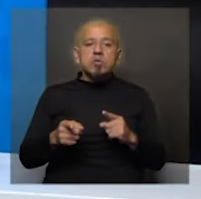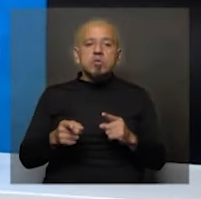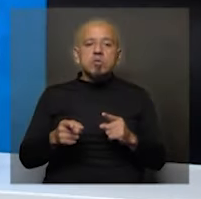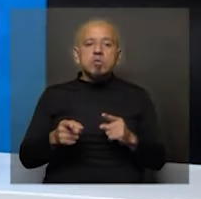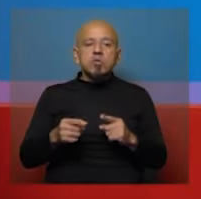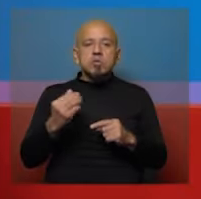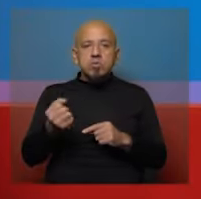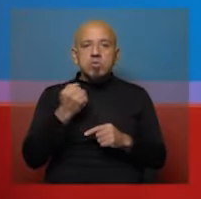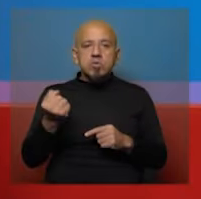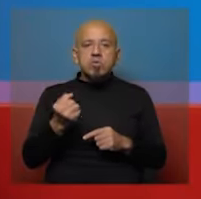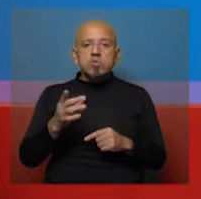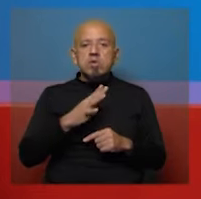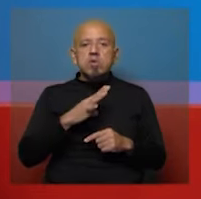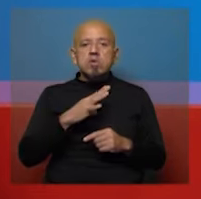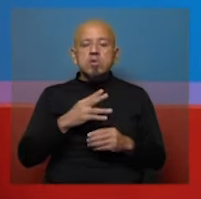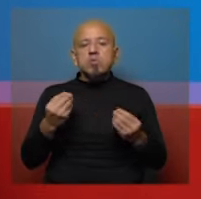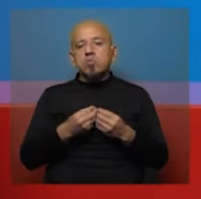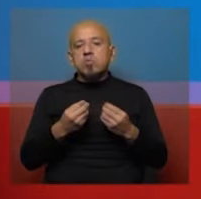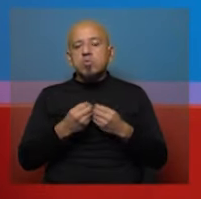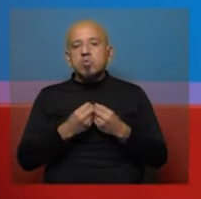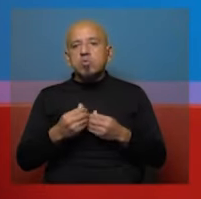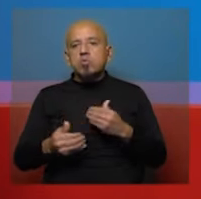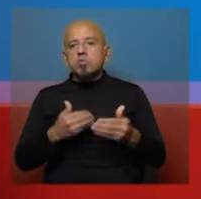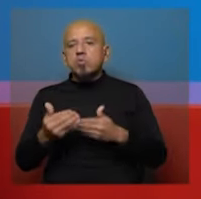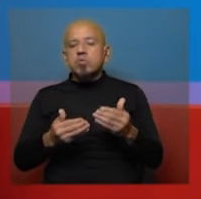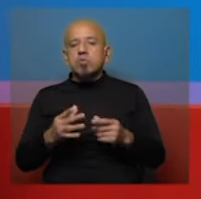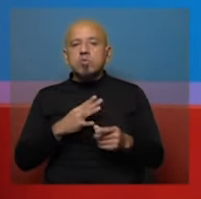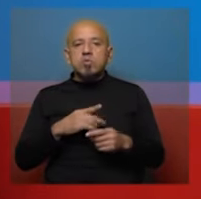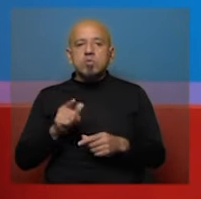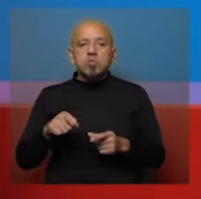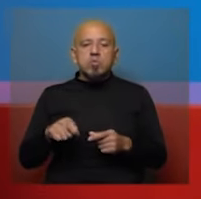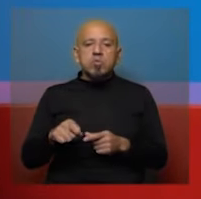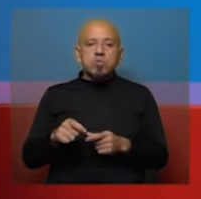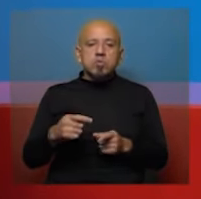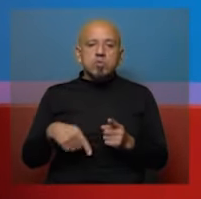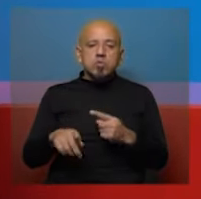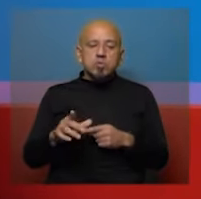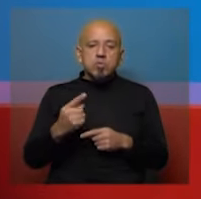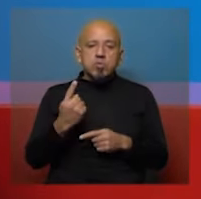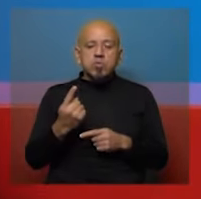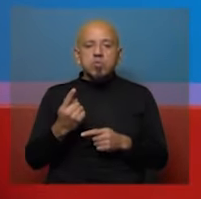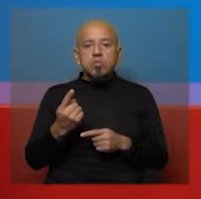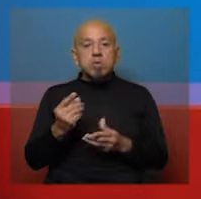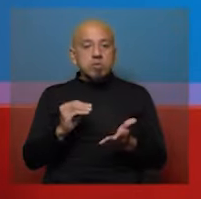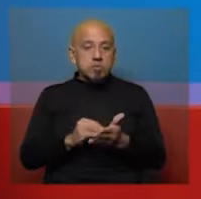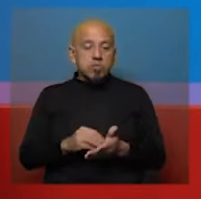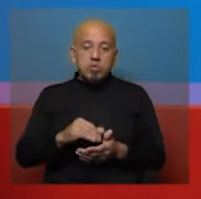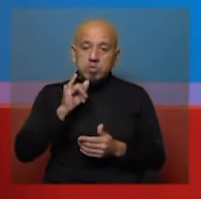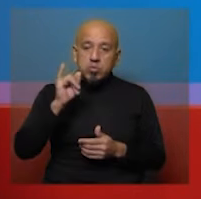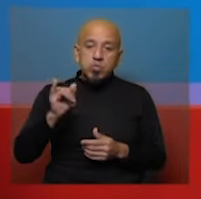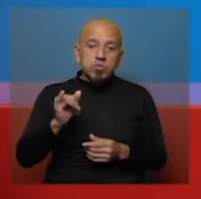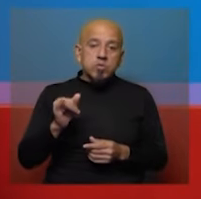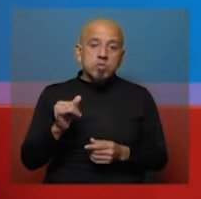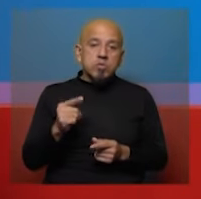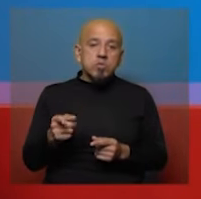Ahí va hay varios procesos judiciales que las víctimas tienen que transitar una vez que hace una denuncia supongamos que se toman de